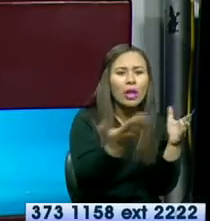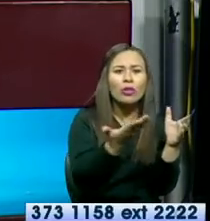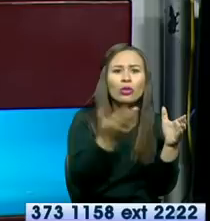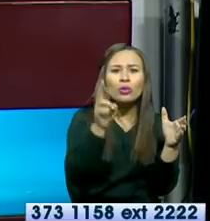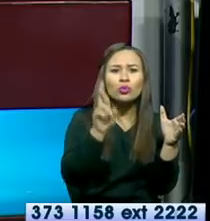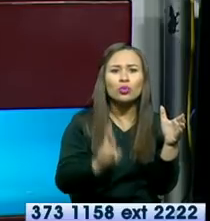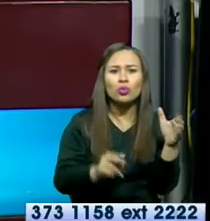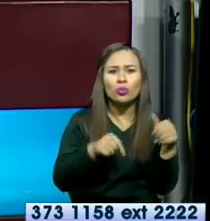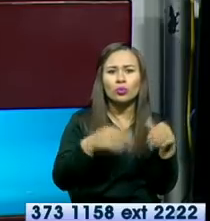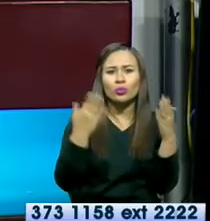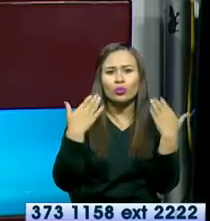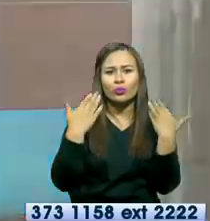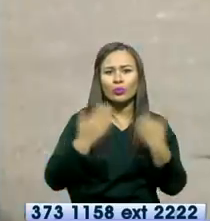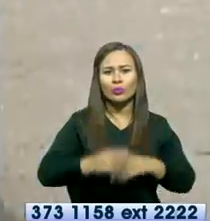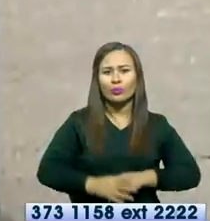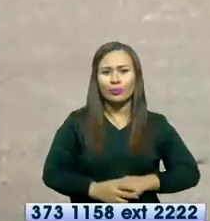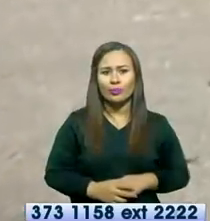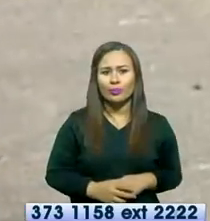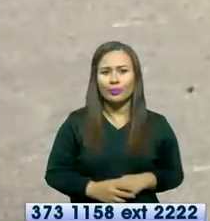Guayaquil.